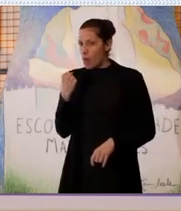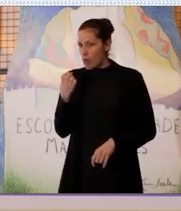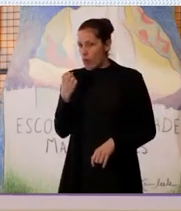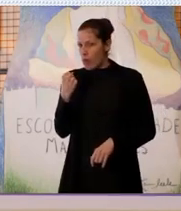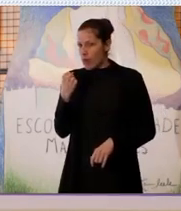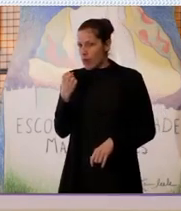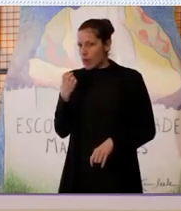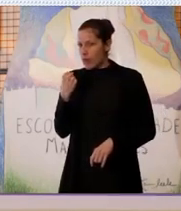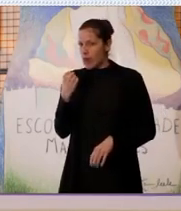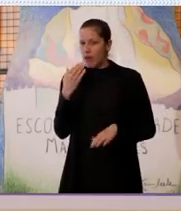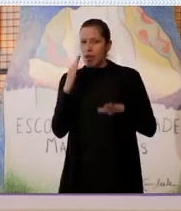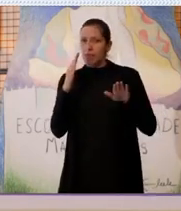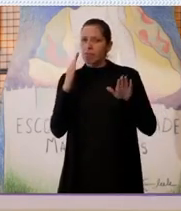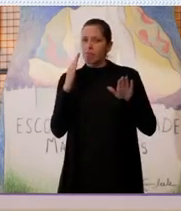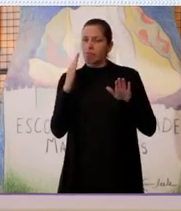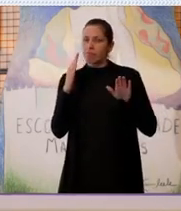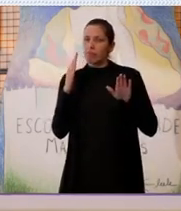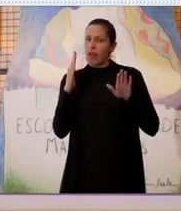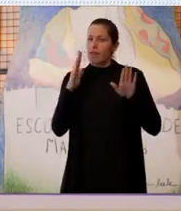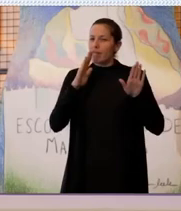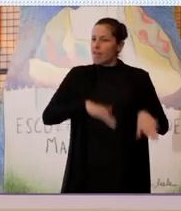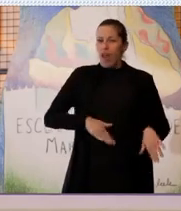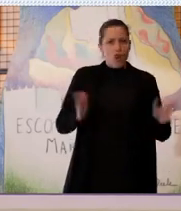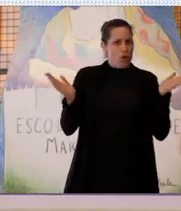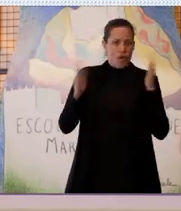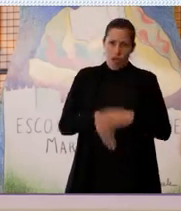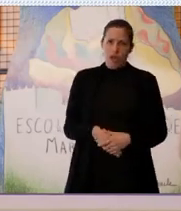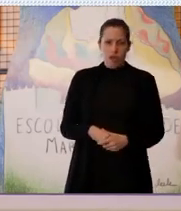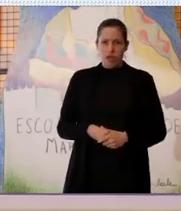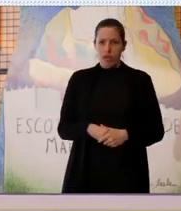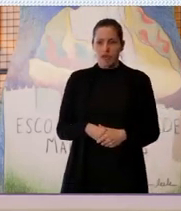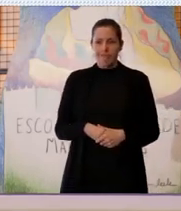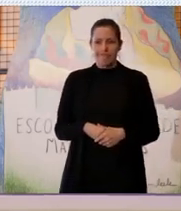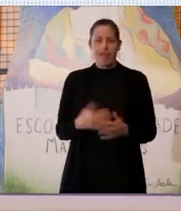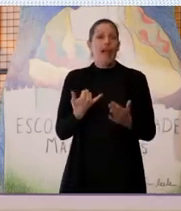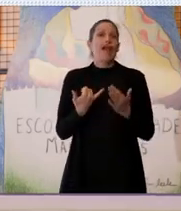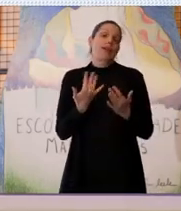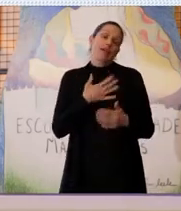deslealtad Con quienes nos eligen miedo